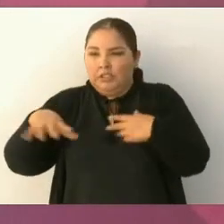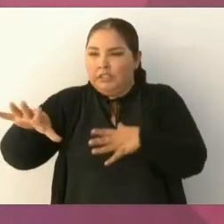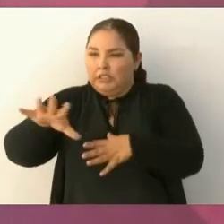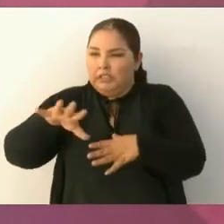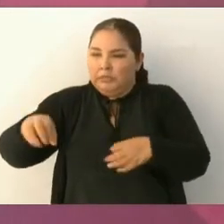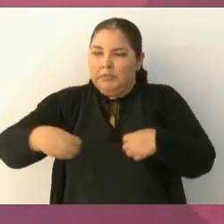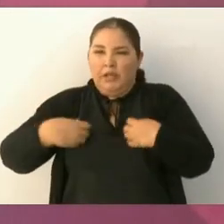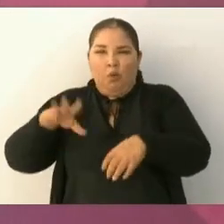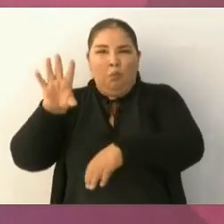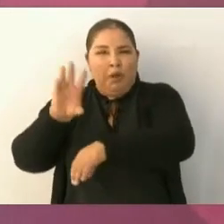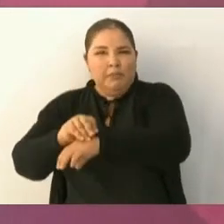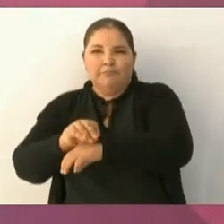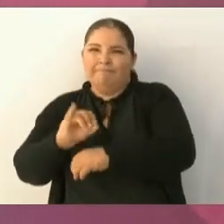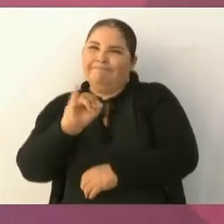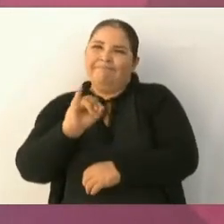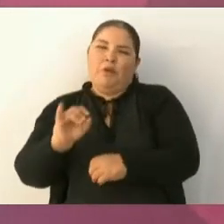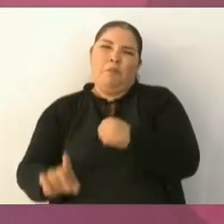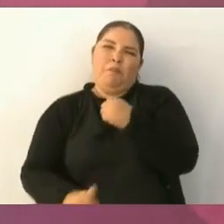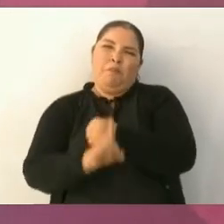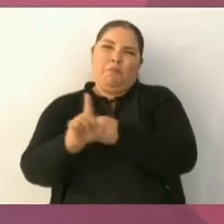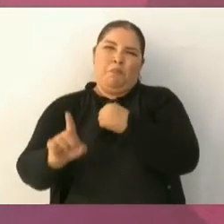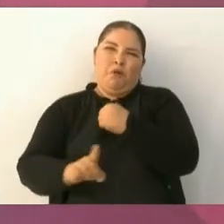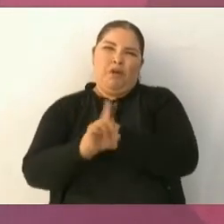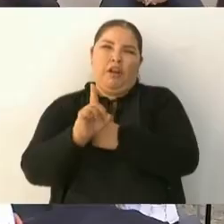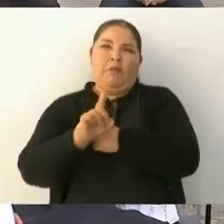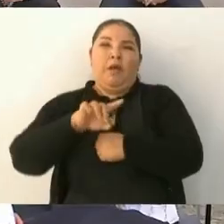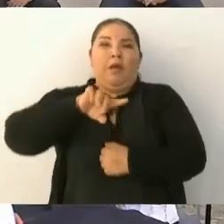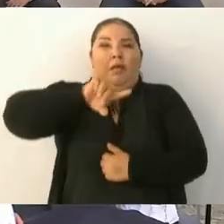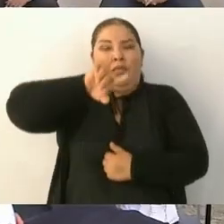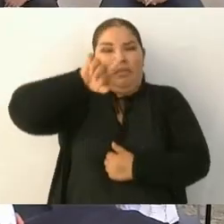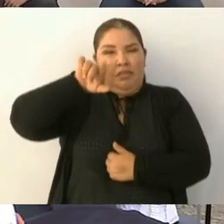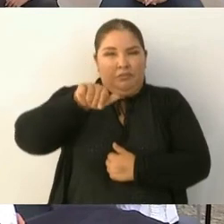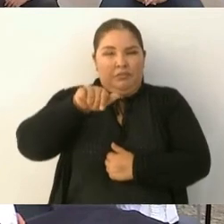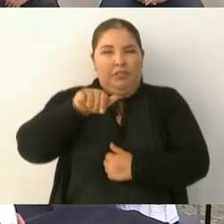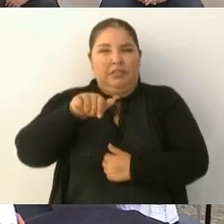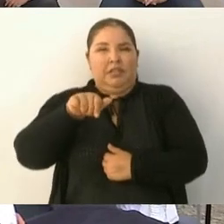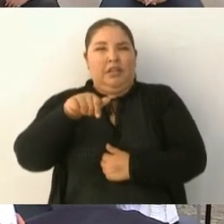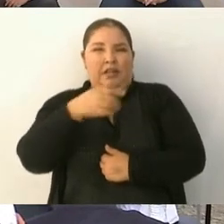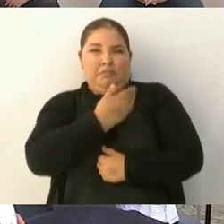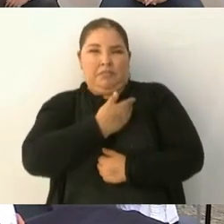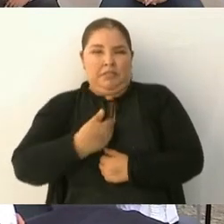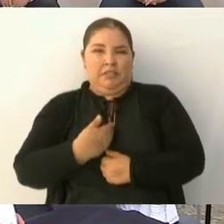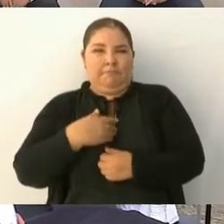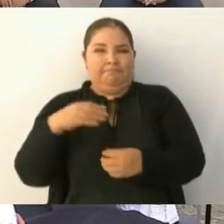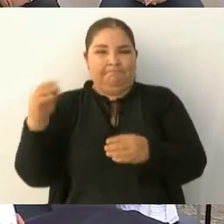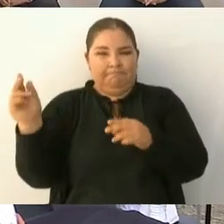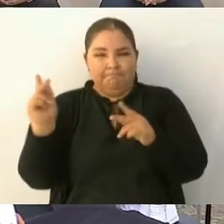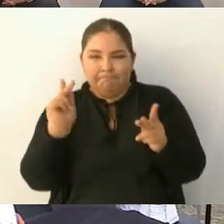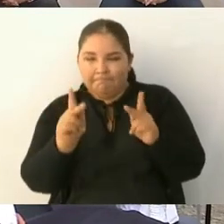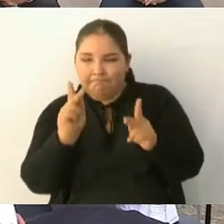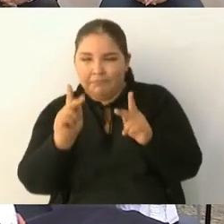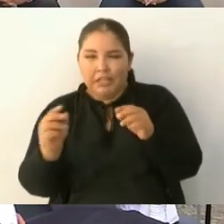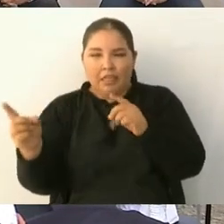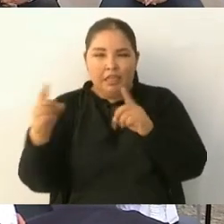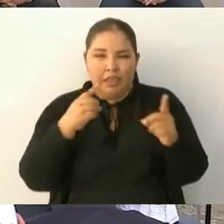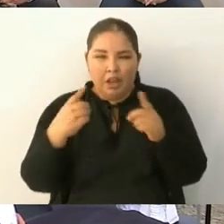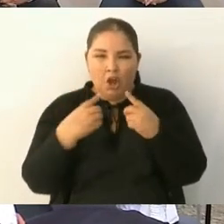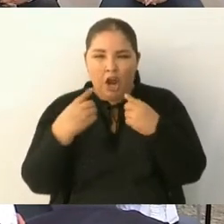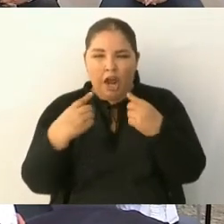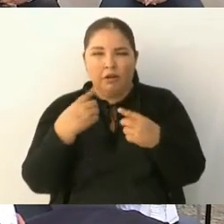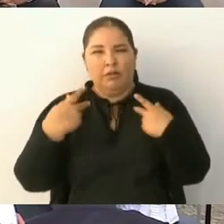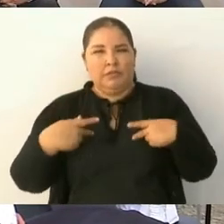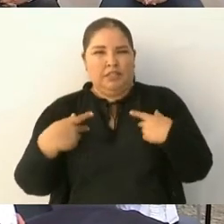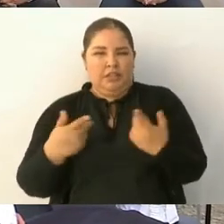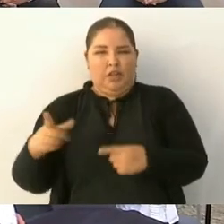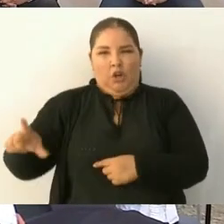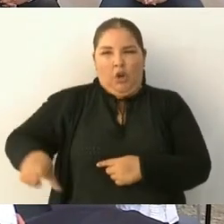los conflictos sociales tuvieron que ser resueltos por esta administración y se logró continuar con su construcción. El gobierno